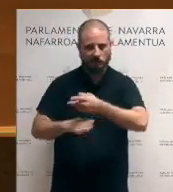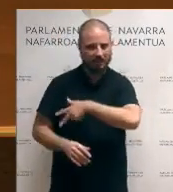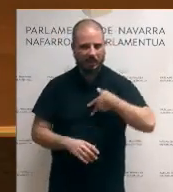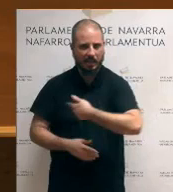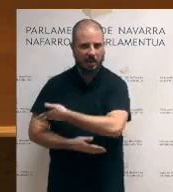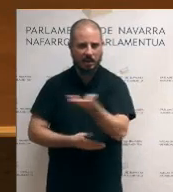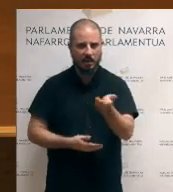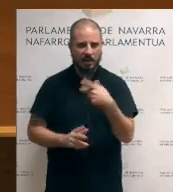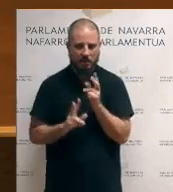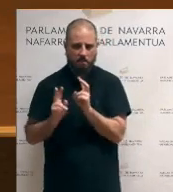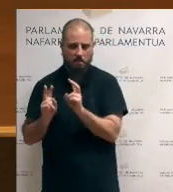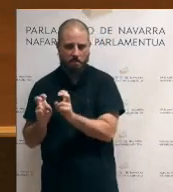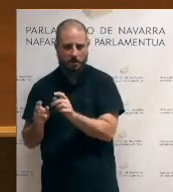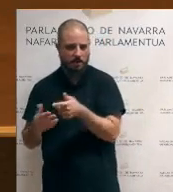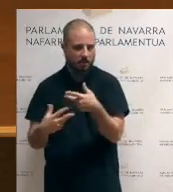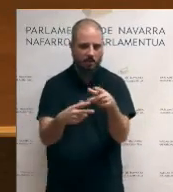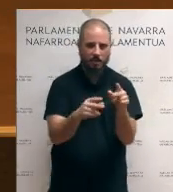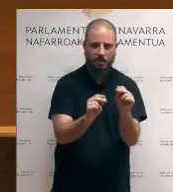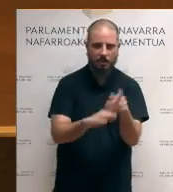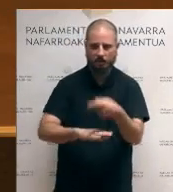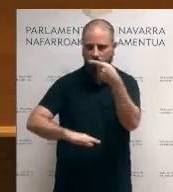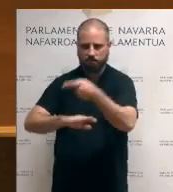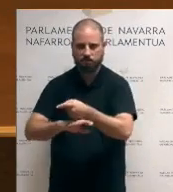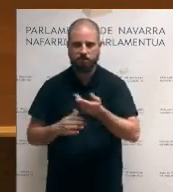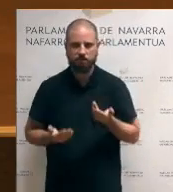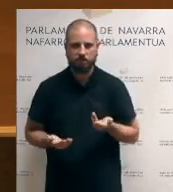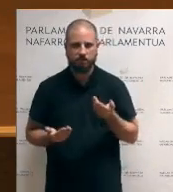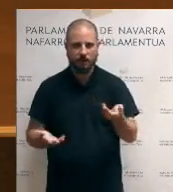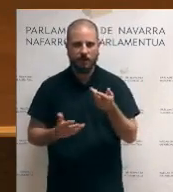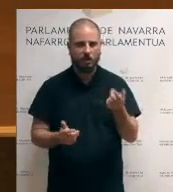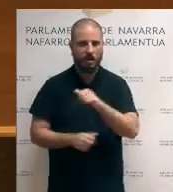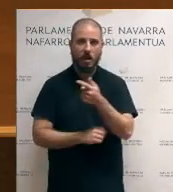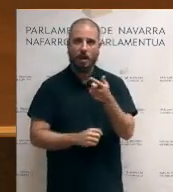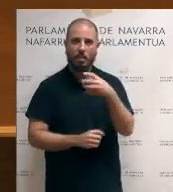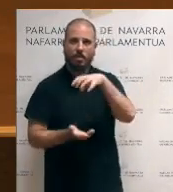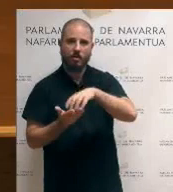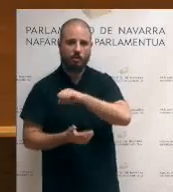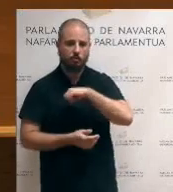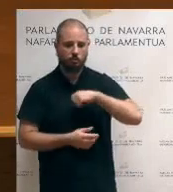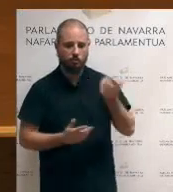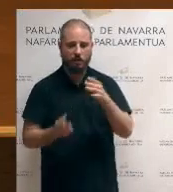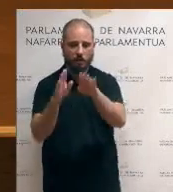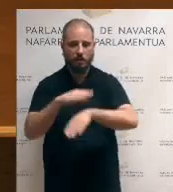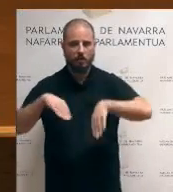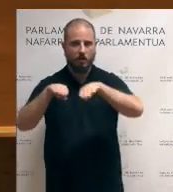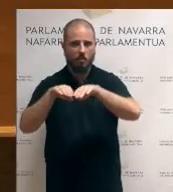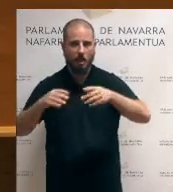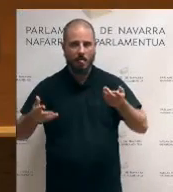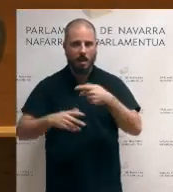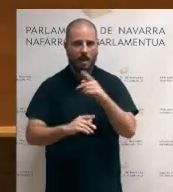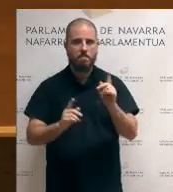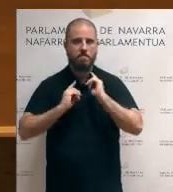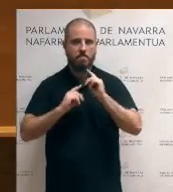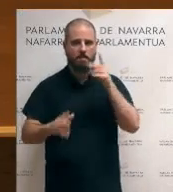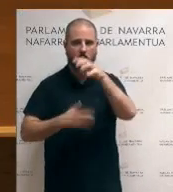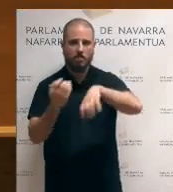introducción hasta la última de sus actividades, eliminando su autonomía para trabajar la igualdad, la prevención de la violencia y la afectividad en función